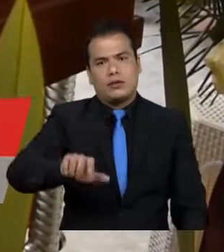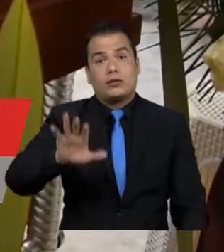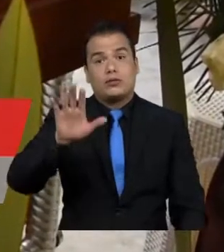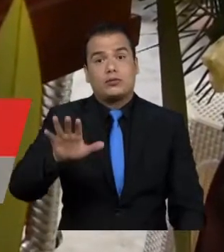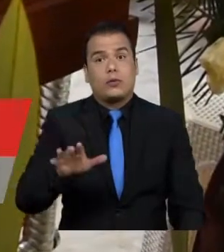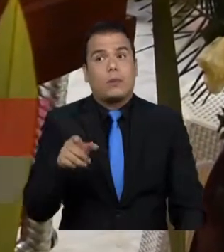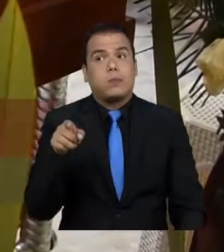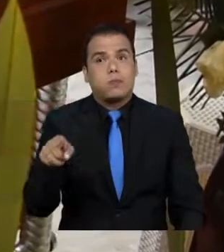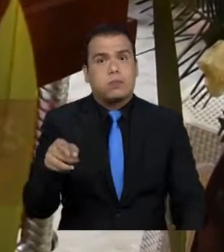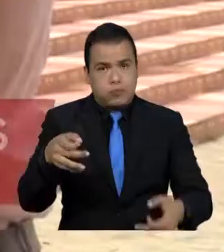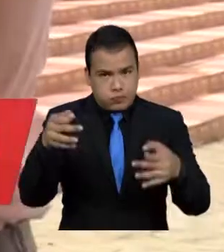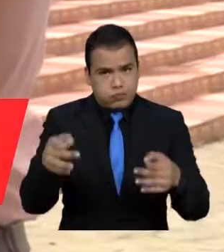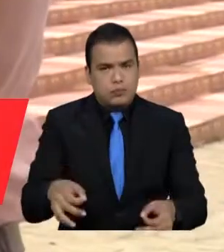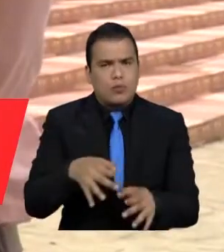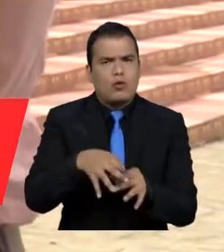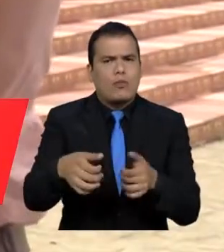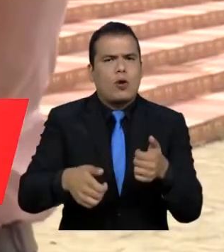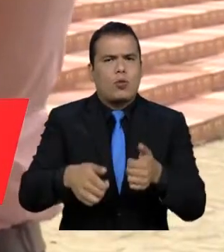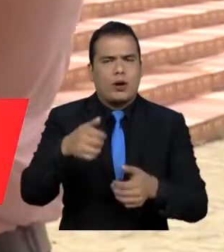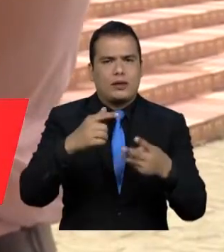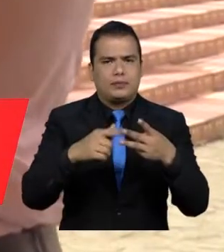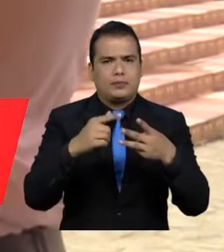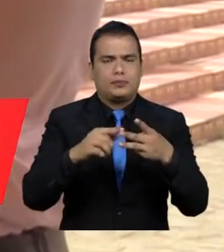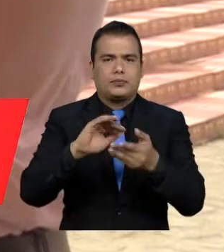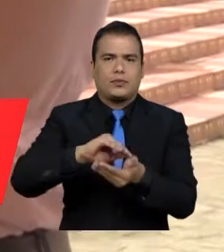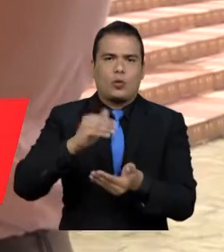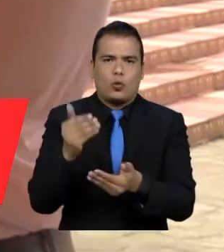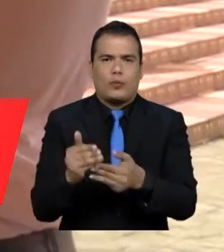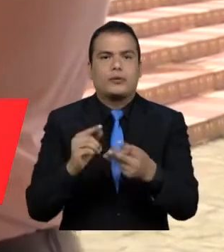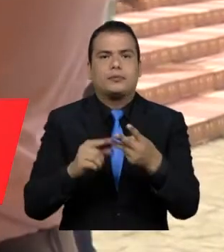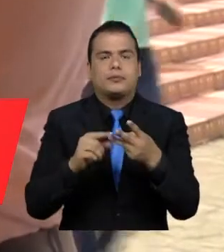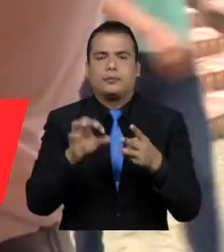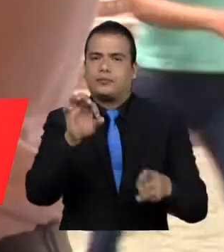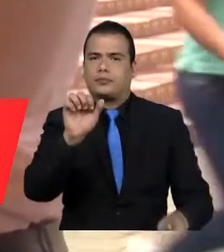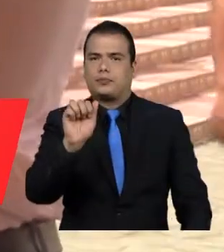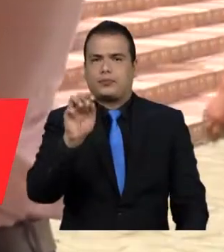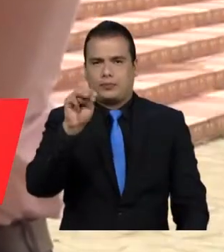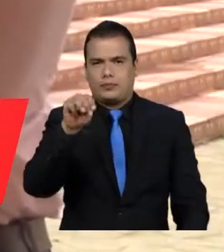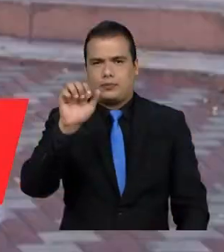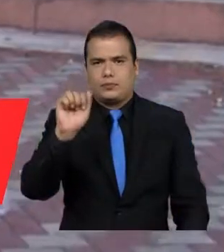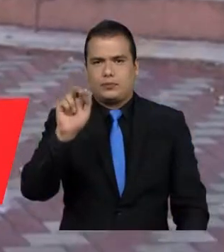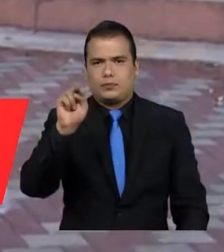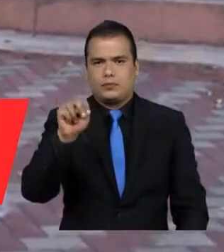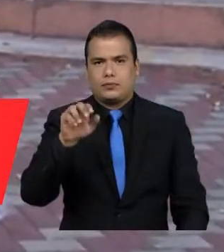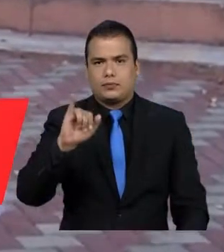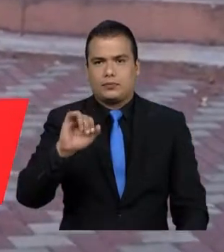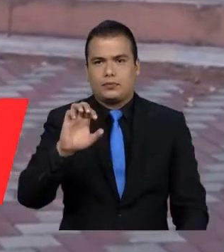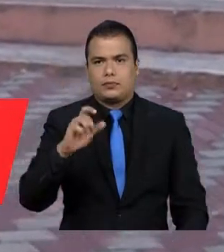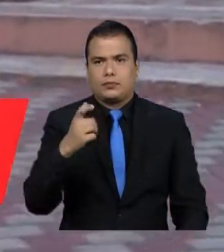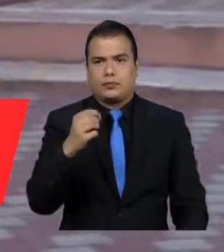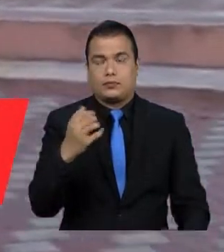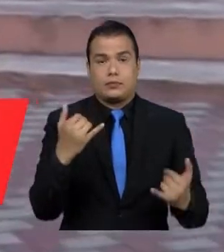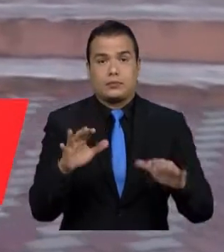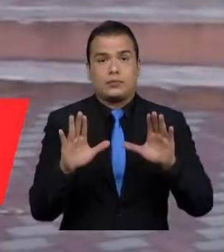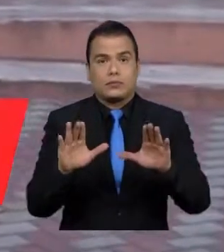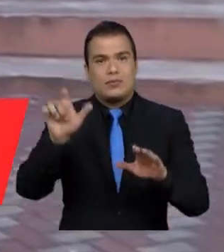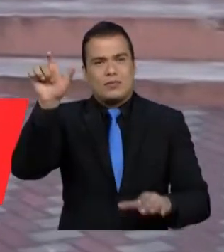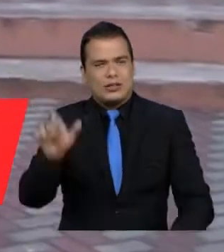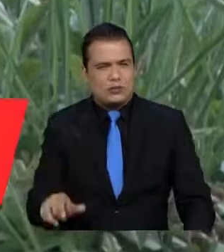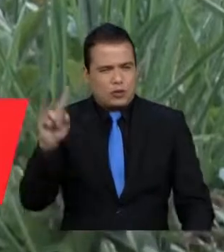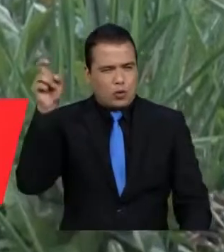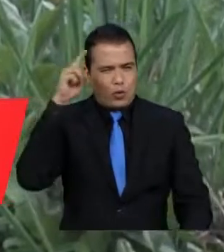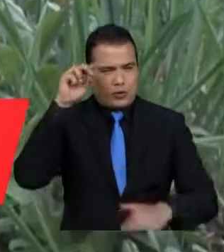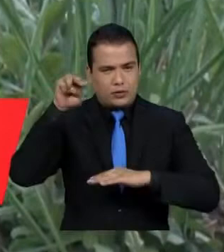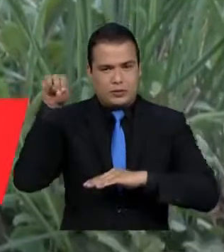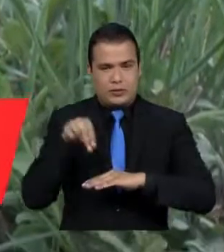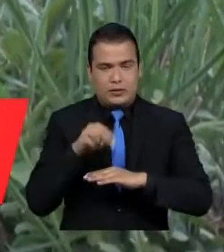ellos Tumaco y Samaniego. El gobernador del departamento, John Rojas Cabrera, quien estuvo hoy en la conmemoración de los 110 años de la vía administrativa